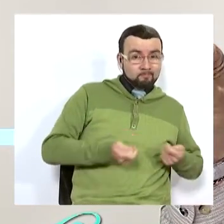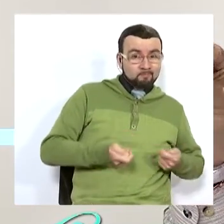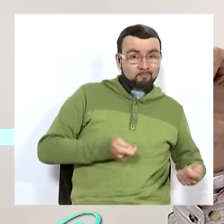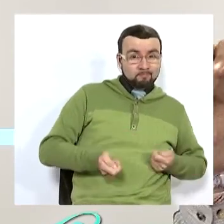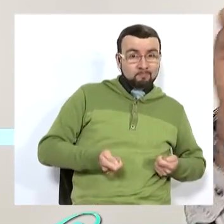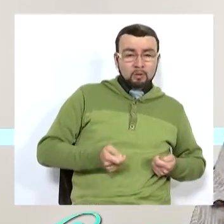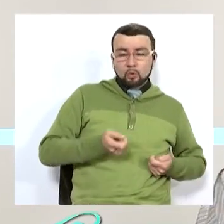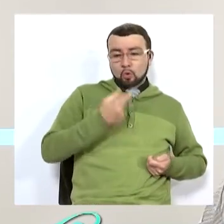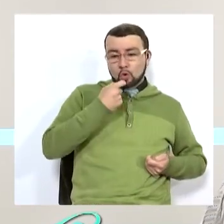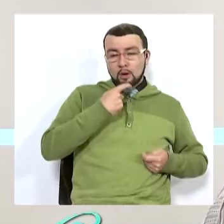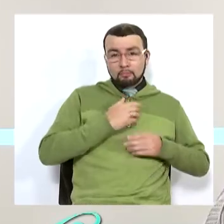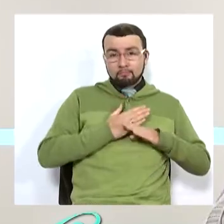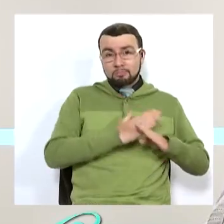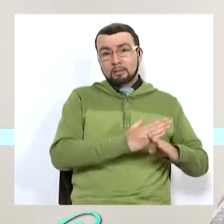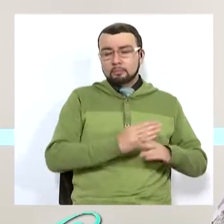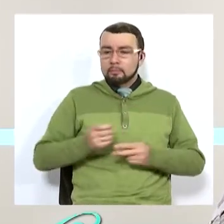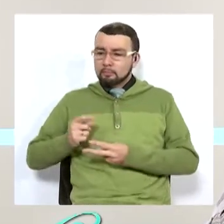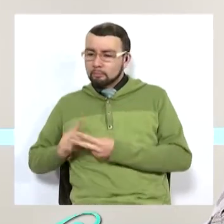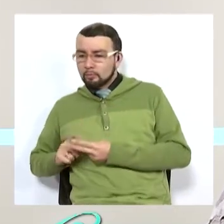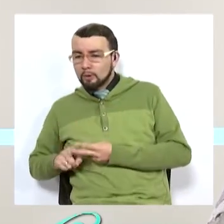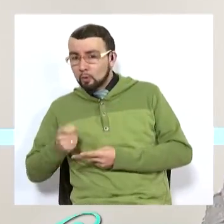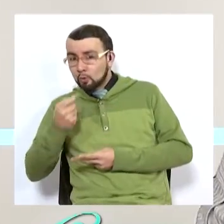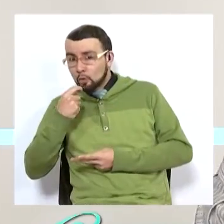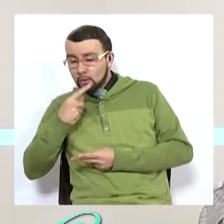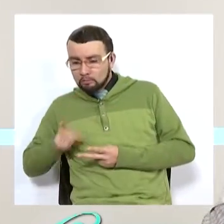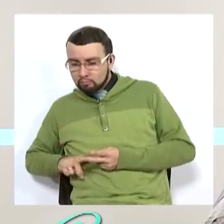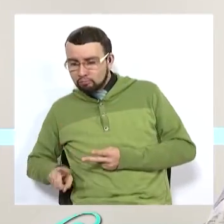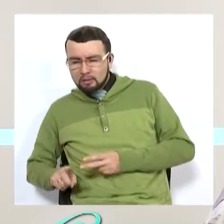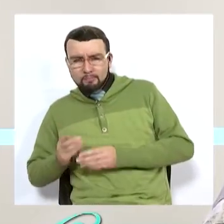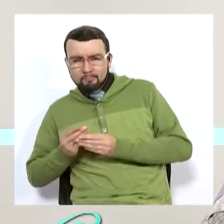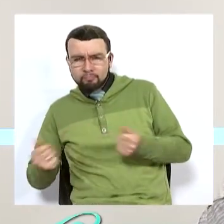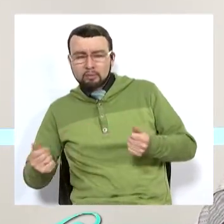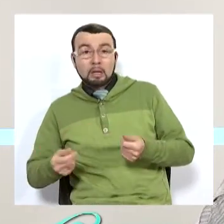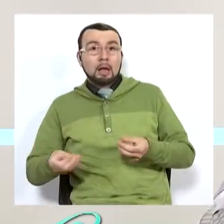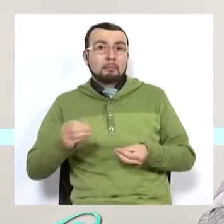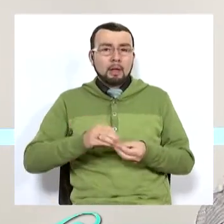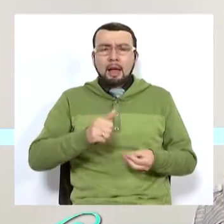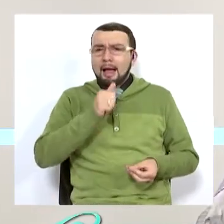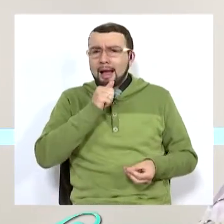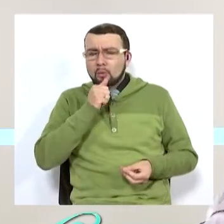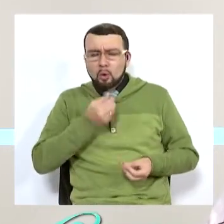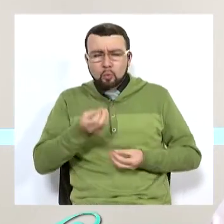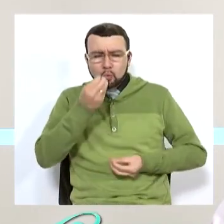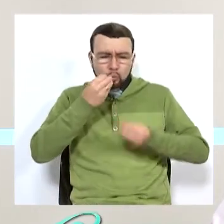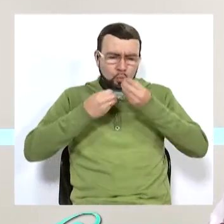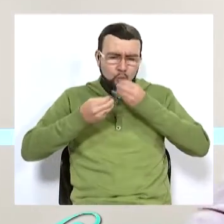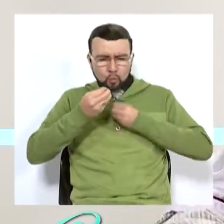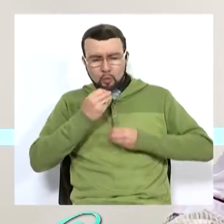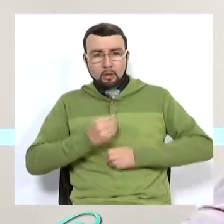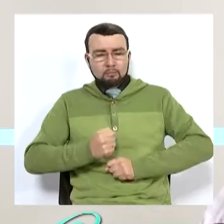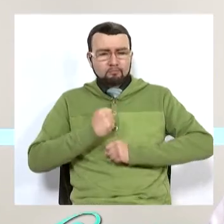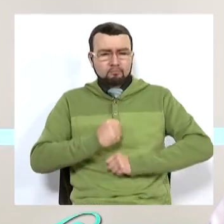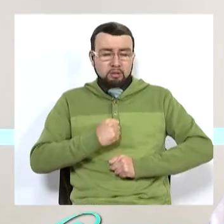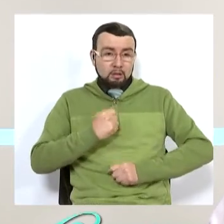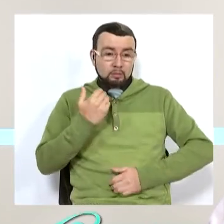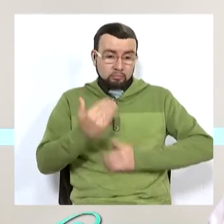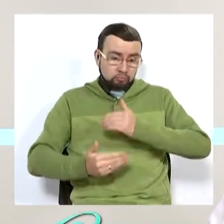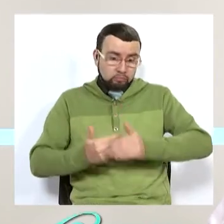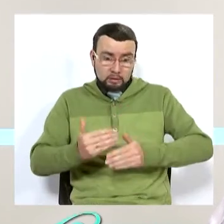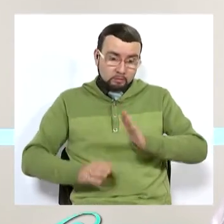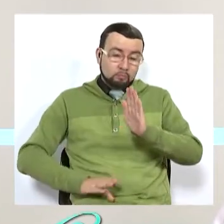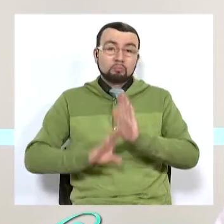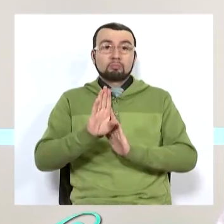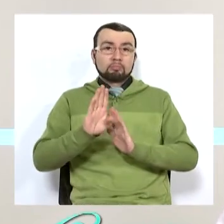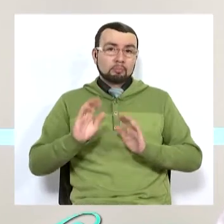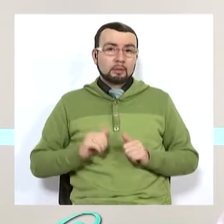tanto como antibióticos como antiparasitarios y lógico, hidratarlos y mejorar su condición general.